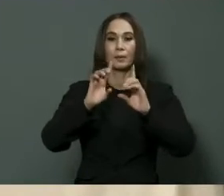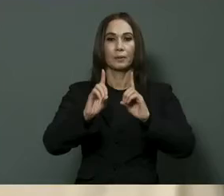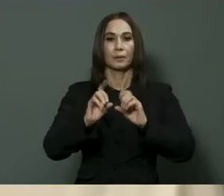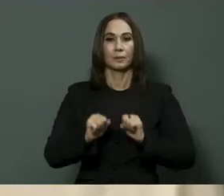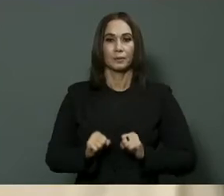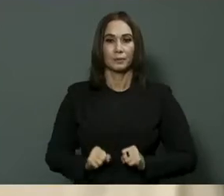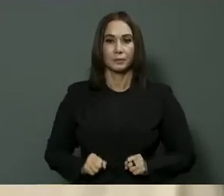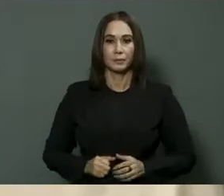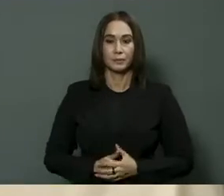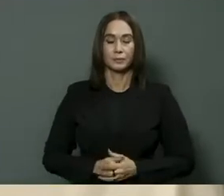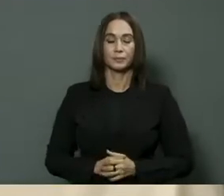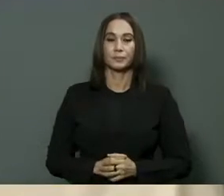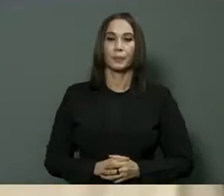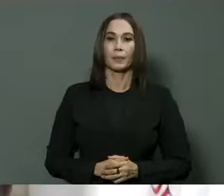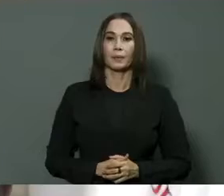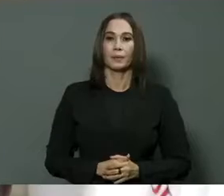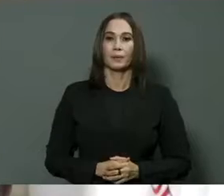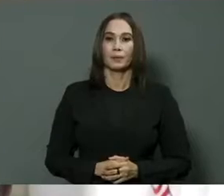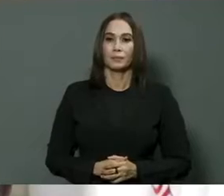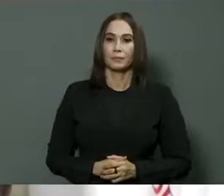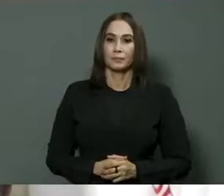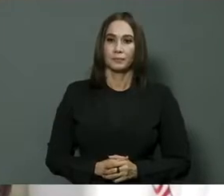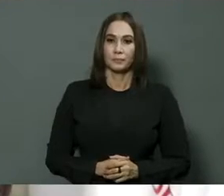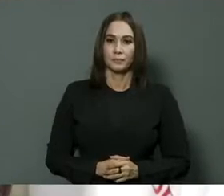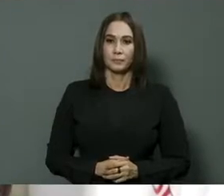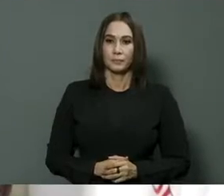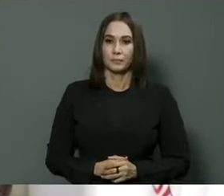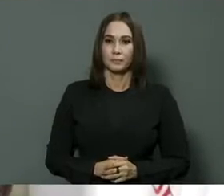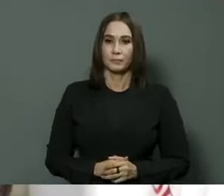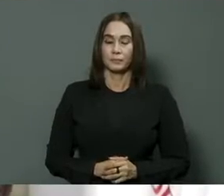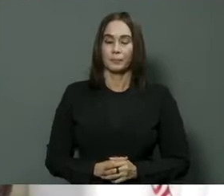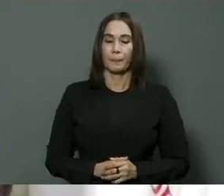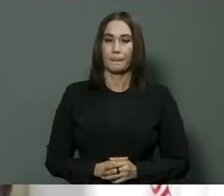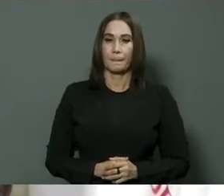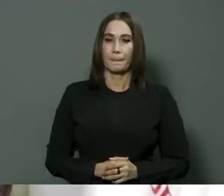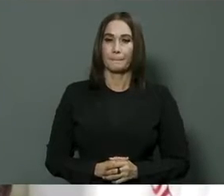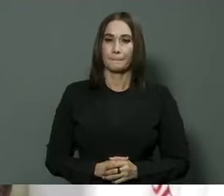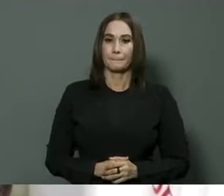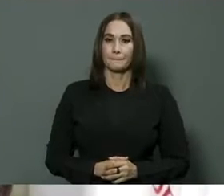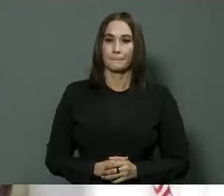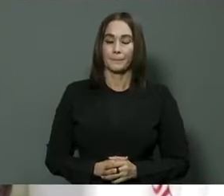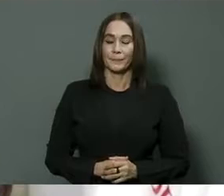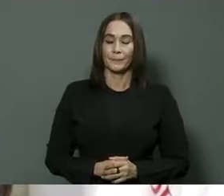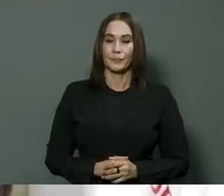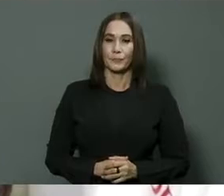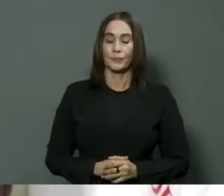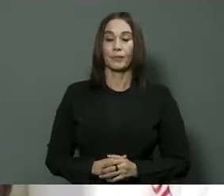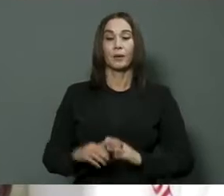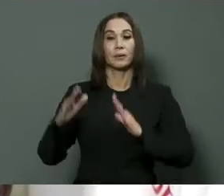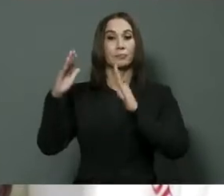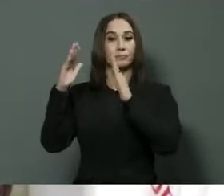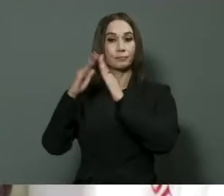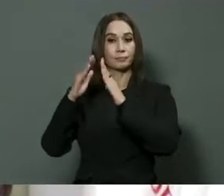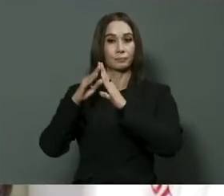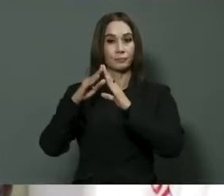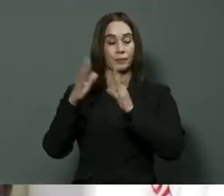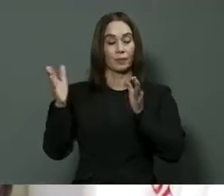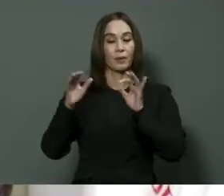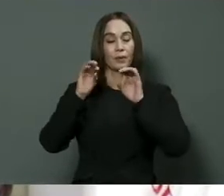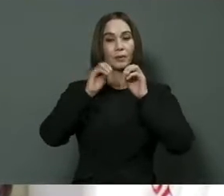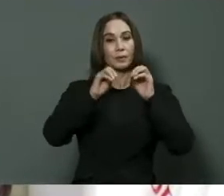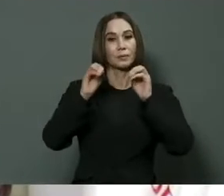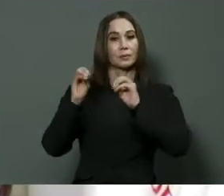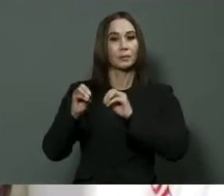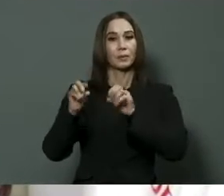ni nueva modalidad a distancia y con la colaboración responsable de